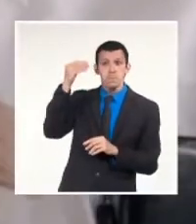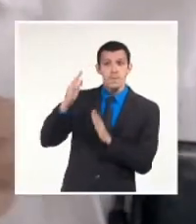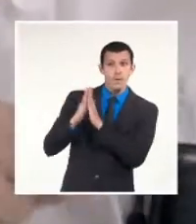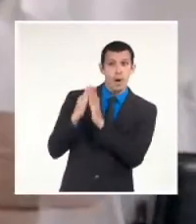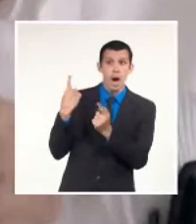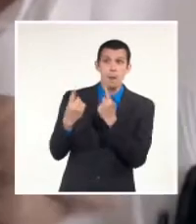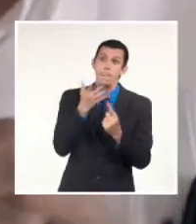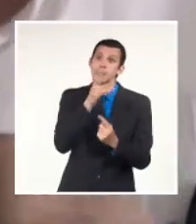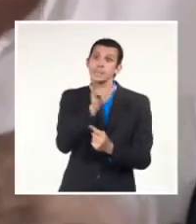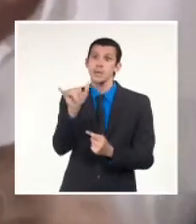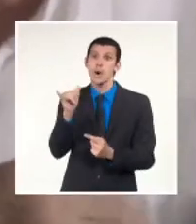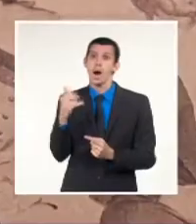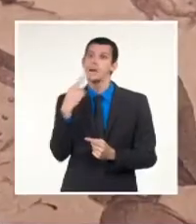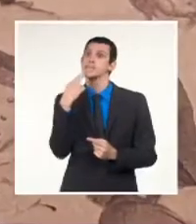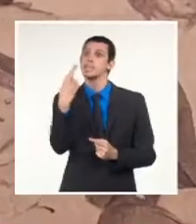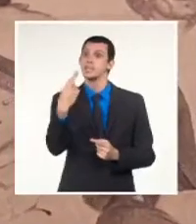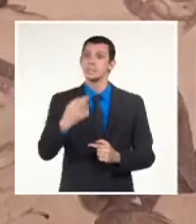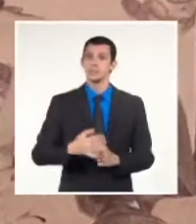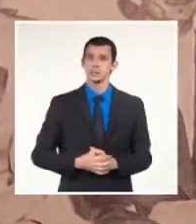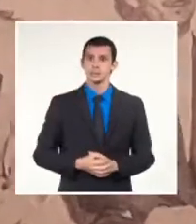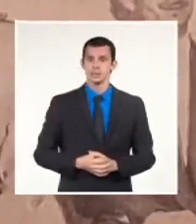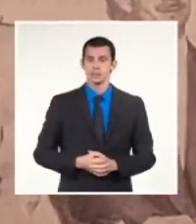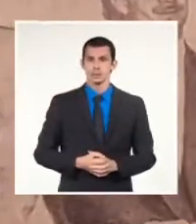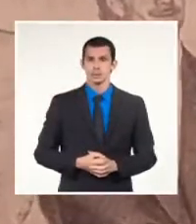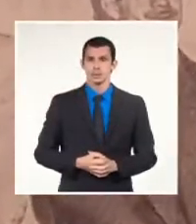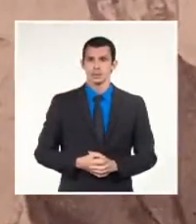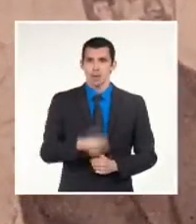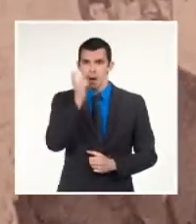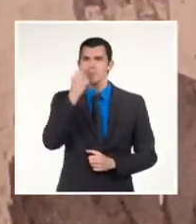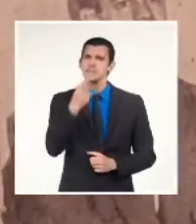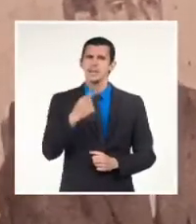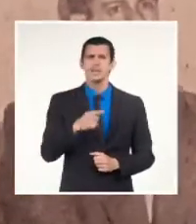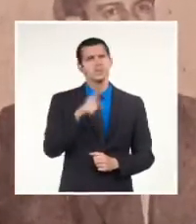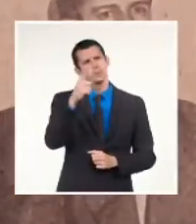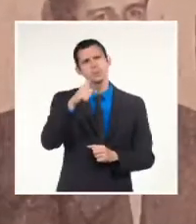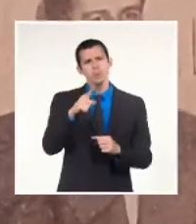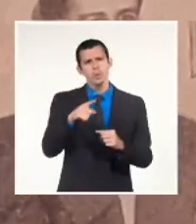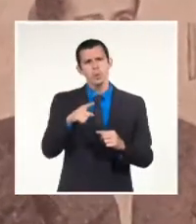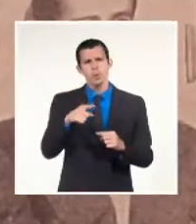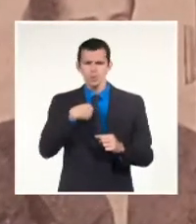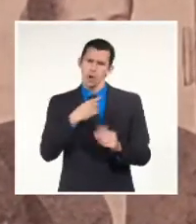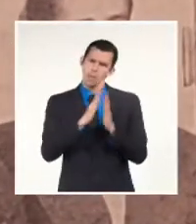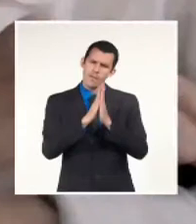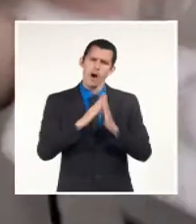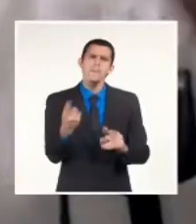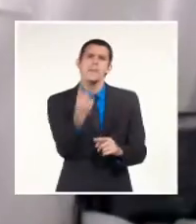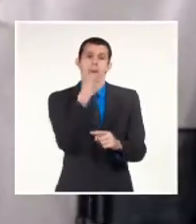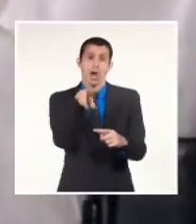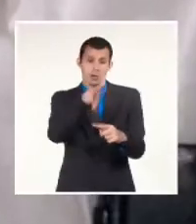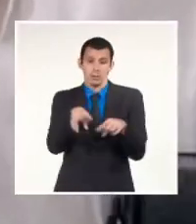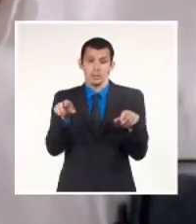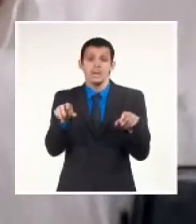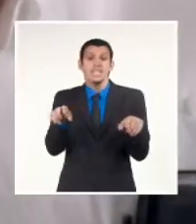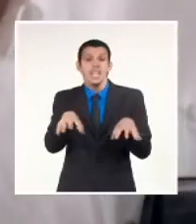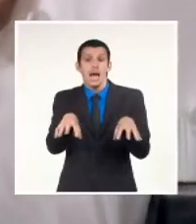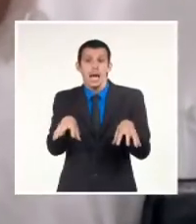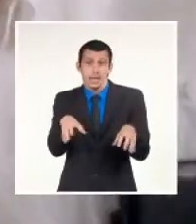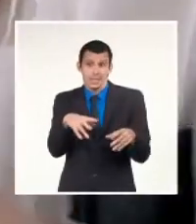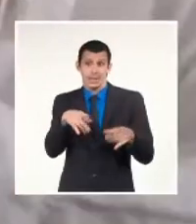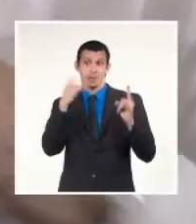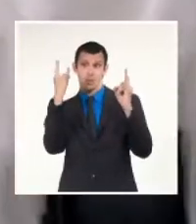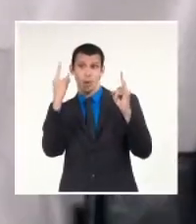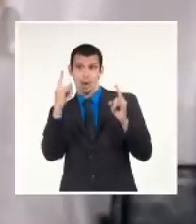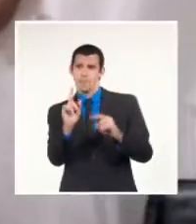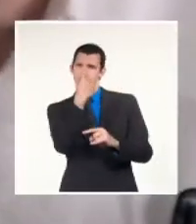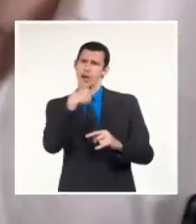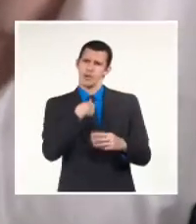first, electric chair, me first, yo primero en la silla eléctrica. No fastidiaron más. No trajeron más fotos ni nada porque se dieron